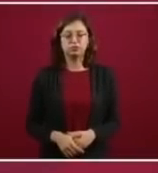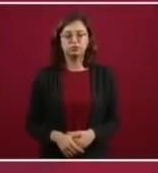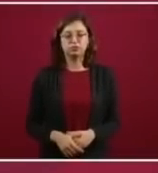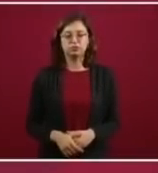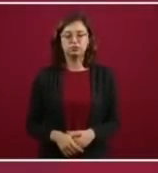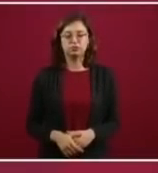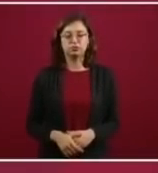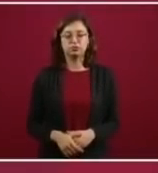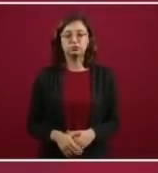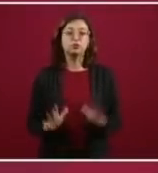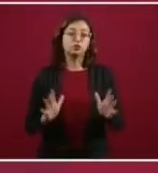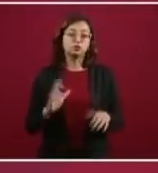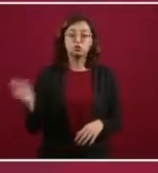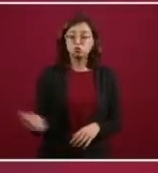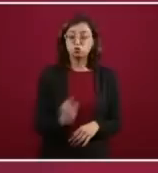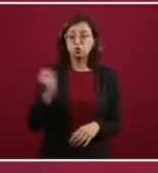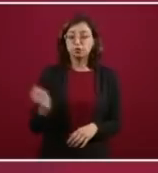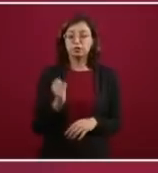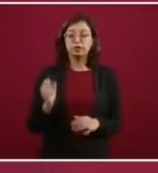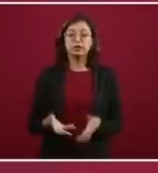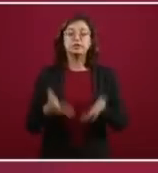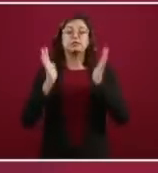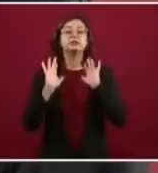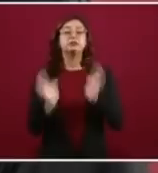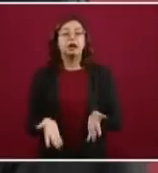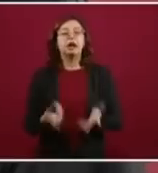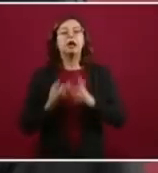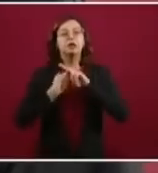de continuar con este régimen corrupto.